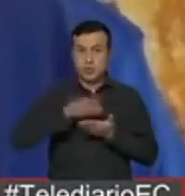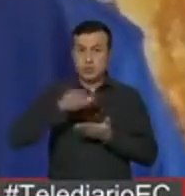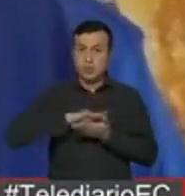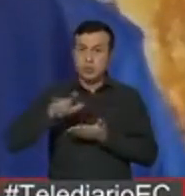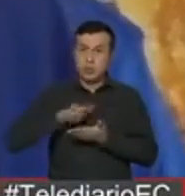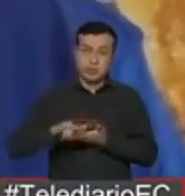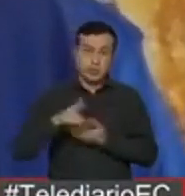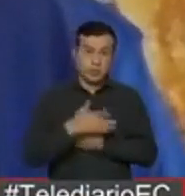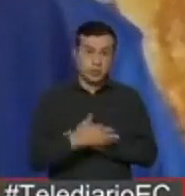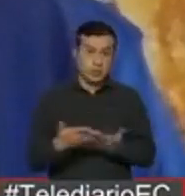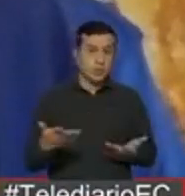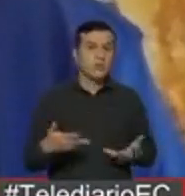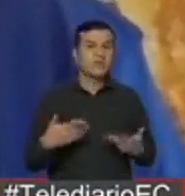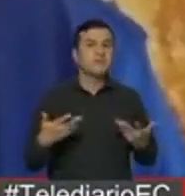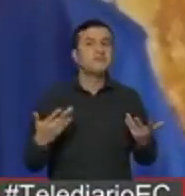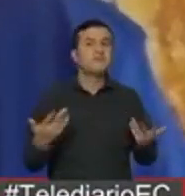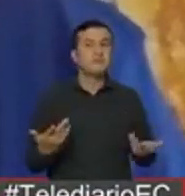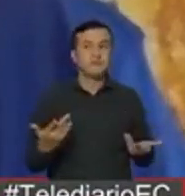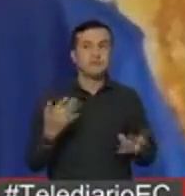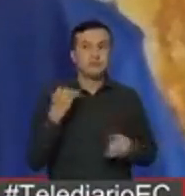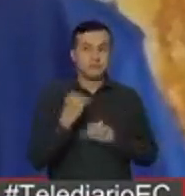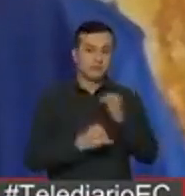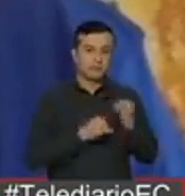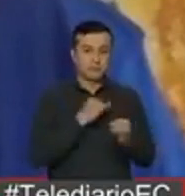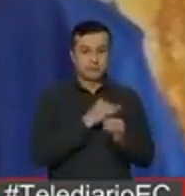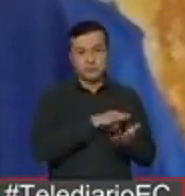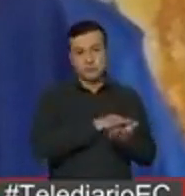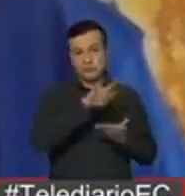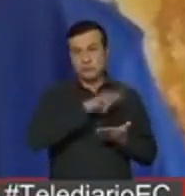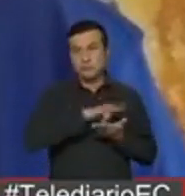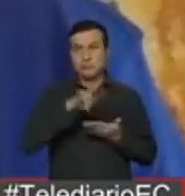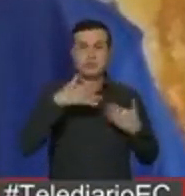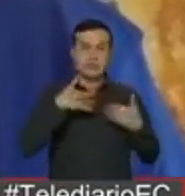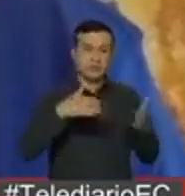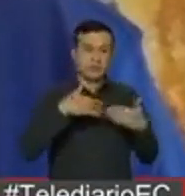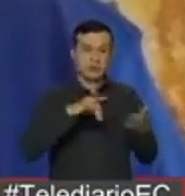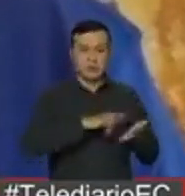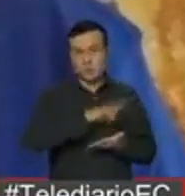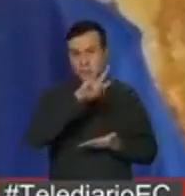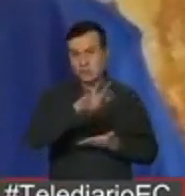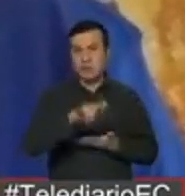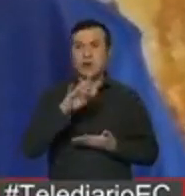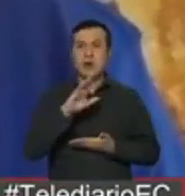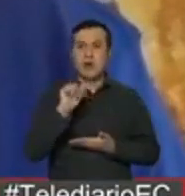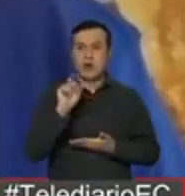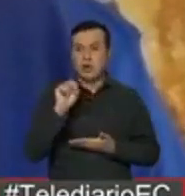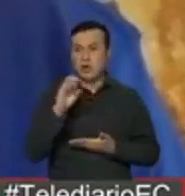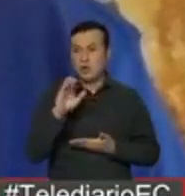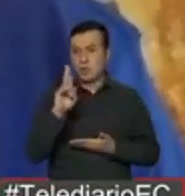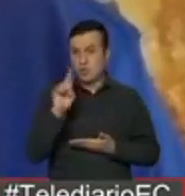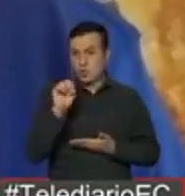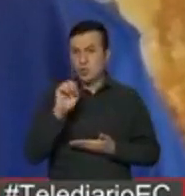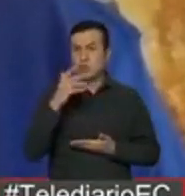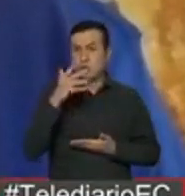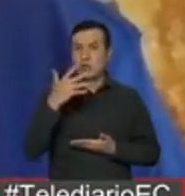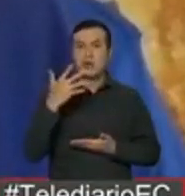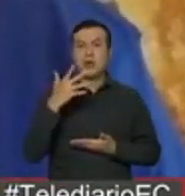Esos vuelos charter internacionales, destinos como Panamá, destinos como Cancún, destinos como Santo